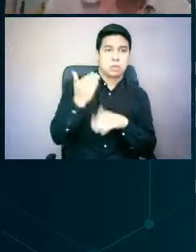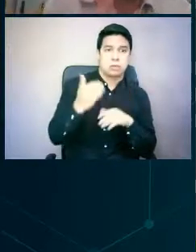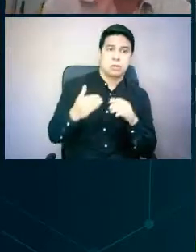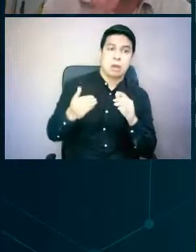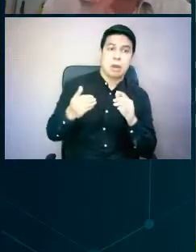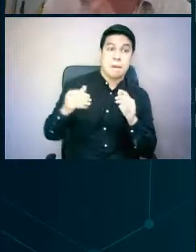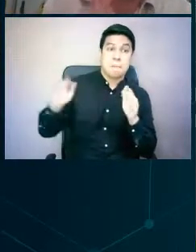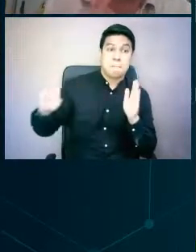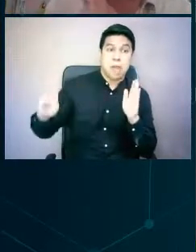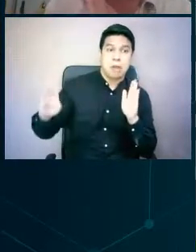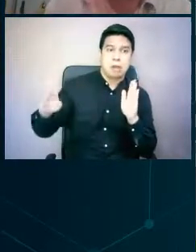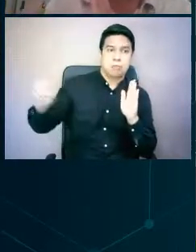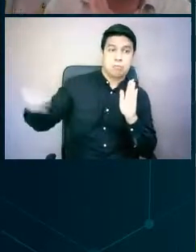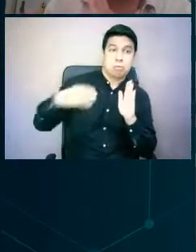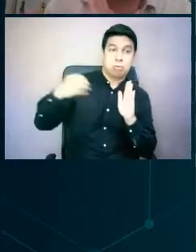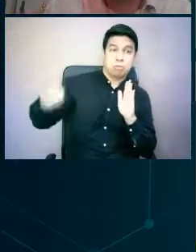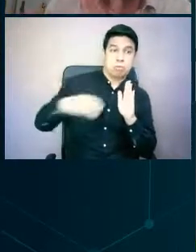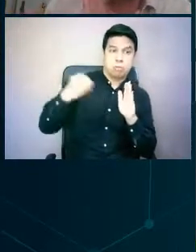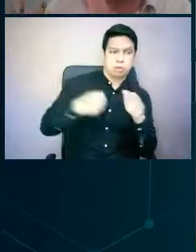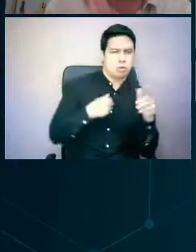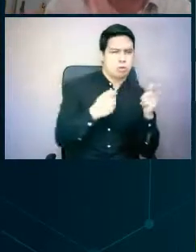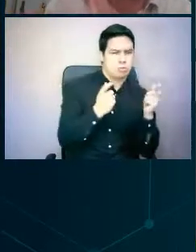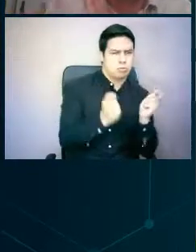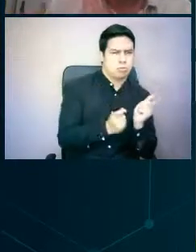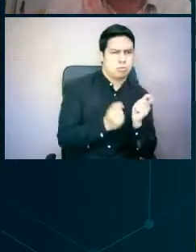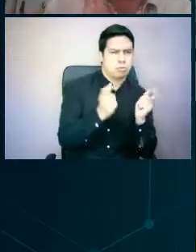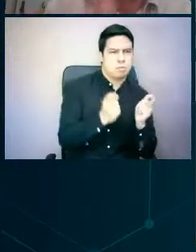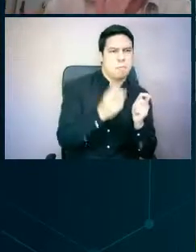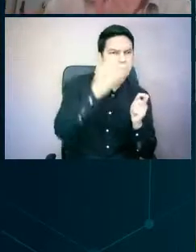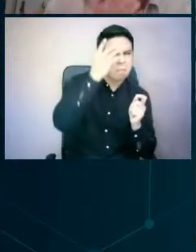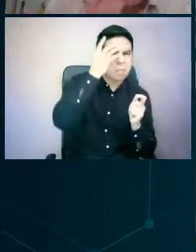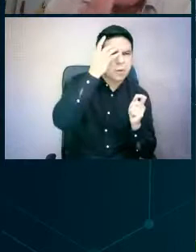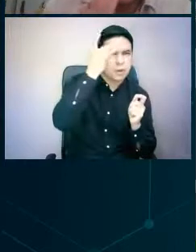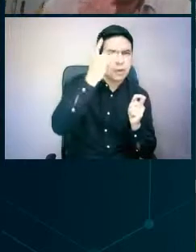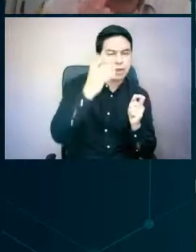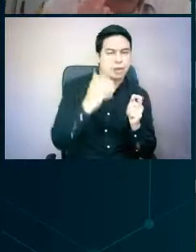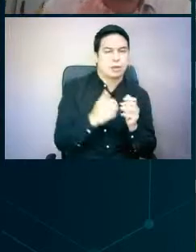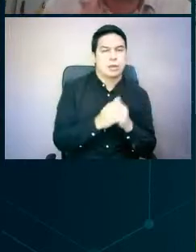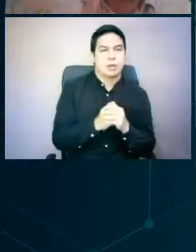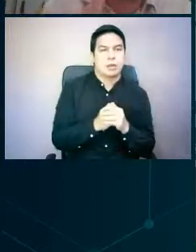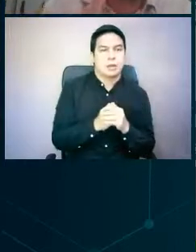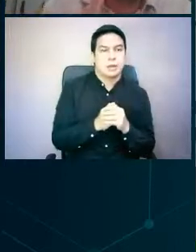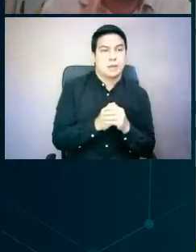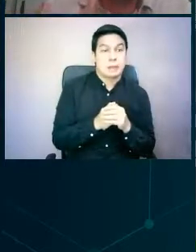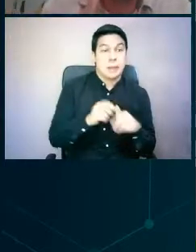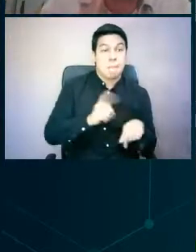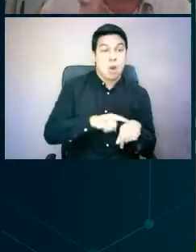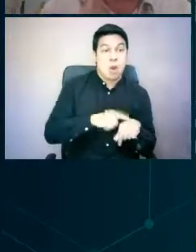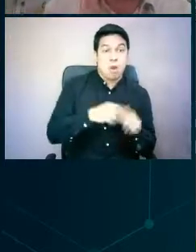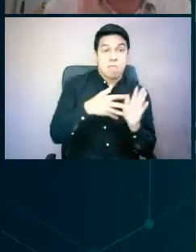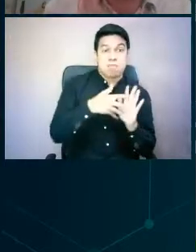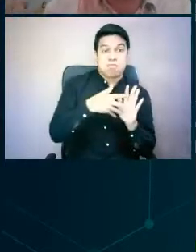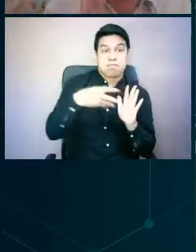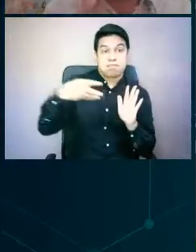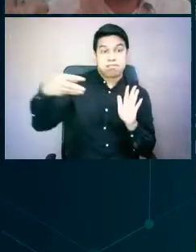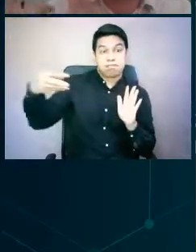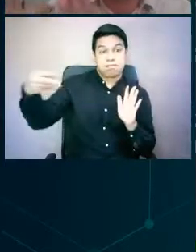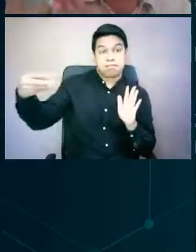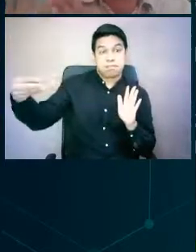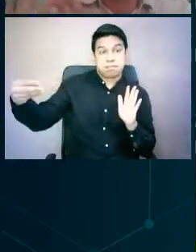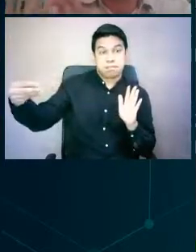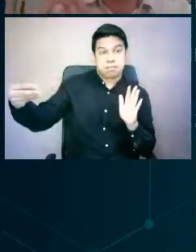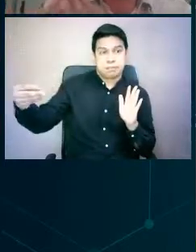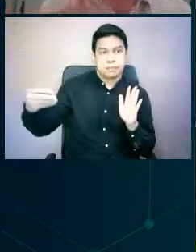va a cometer un error. ¿Por qué? Porque las estampas de tiempo y el tiempo que se demora el viaje de los paquetes va